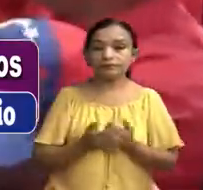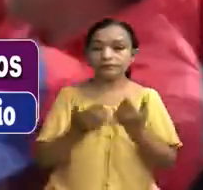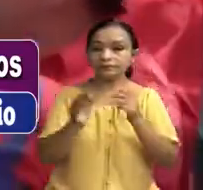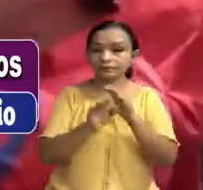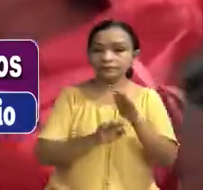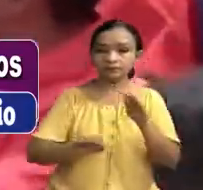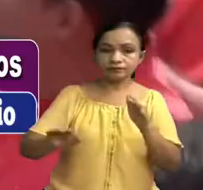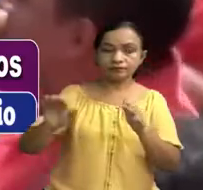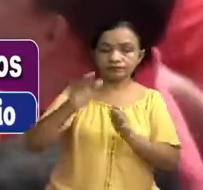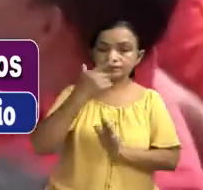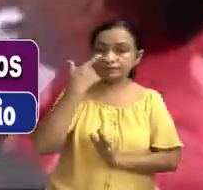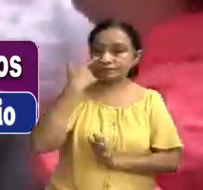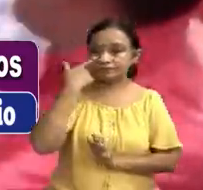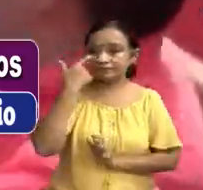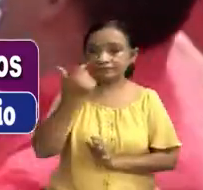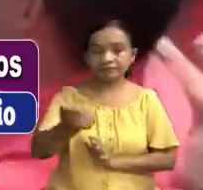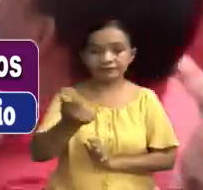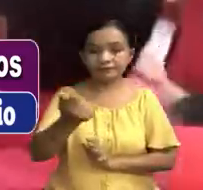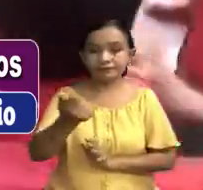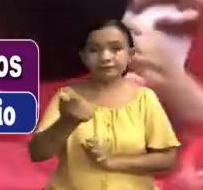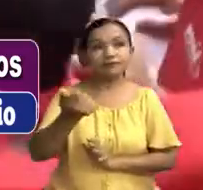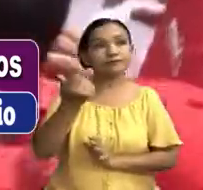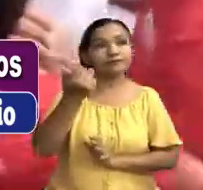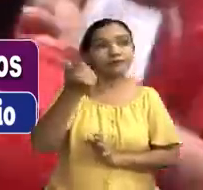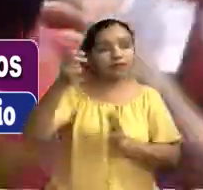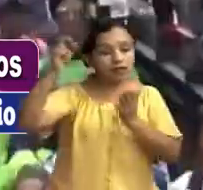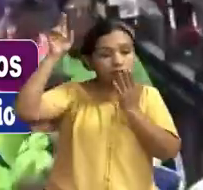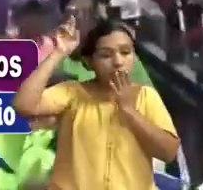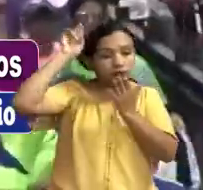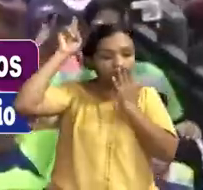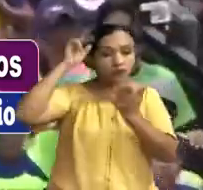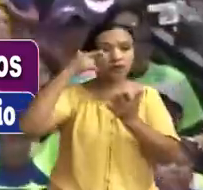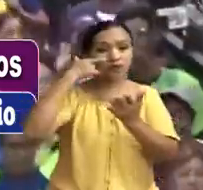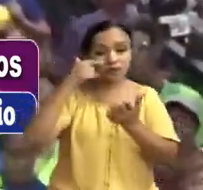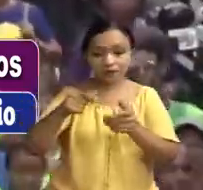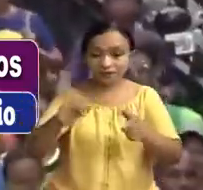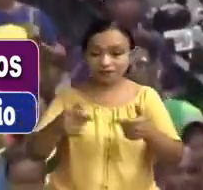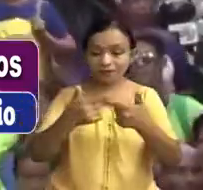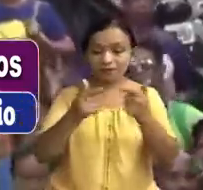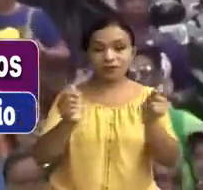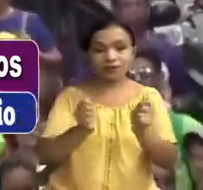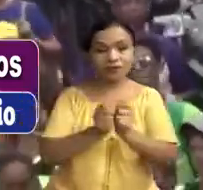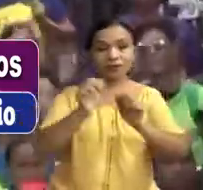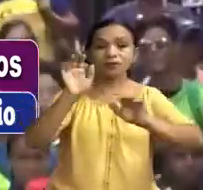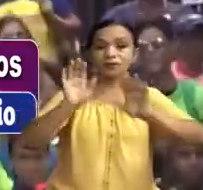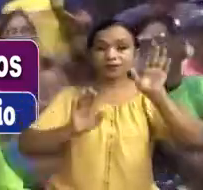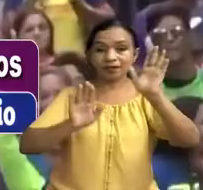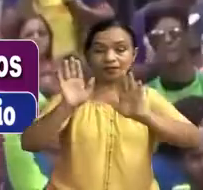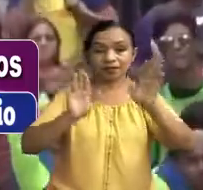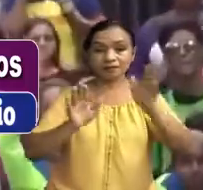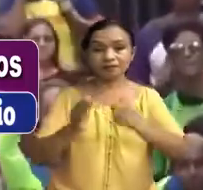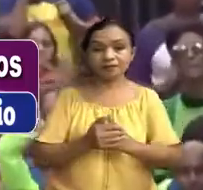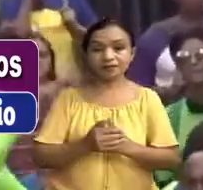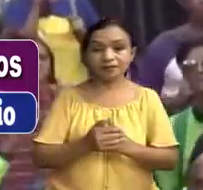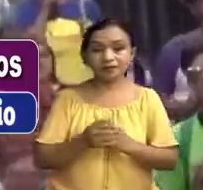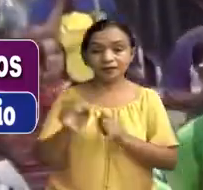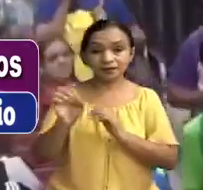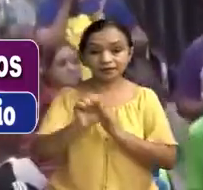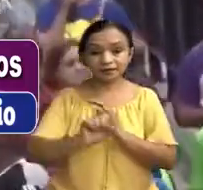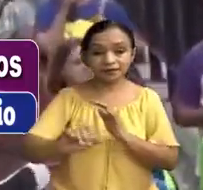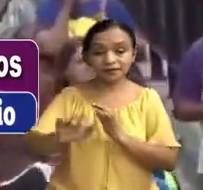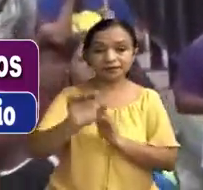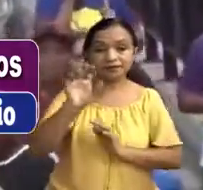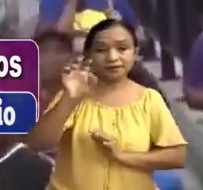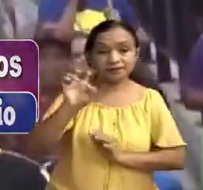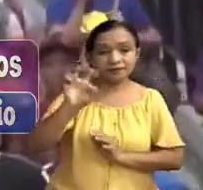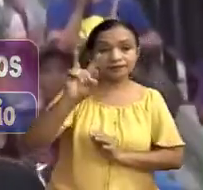todo el reconocimiento a los indígenas, ¿verdad? A la participación, incluso el movimiento al socialismo de Evo